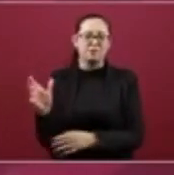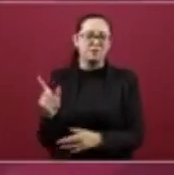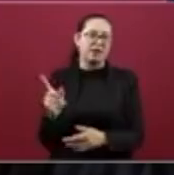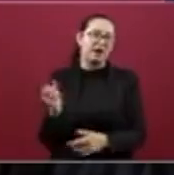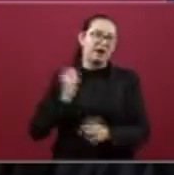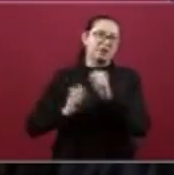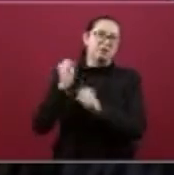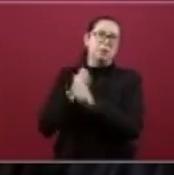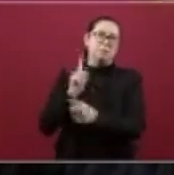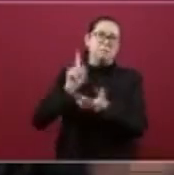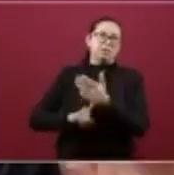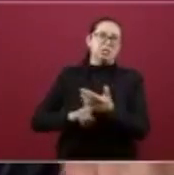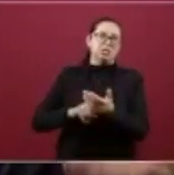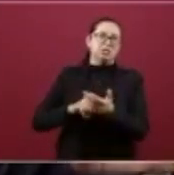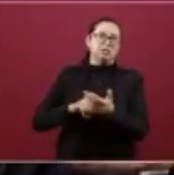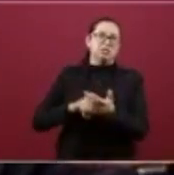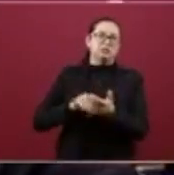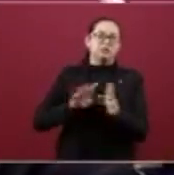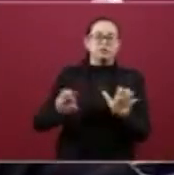1934 a